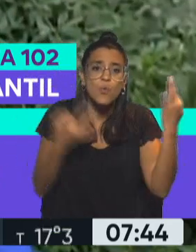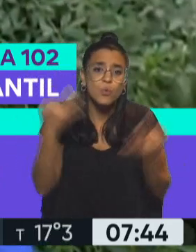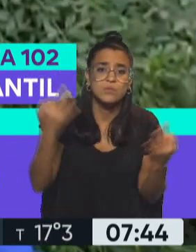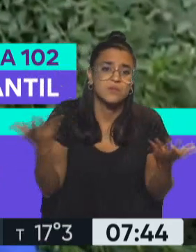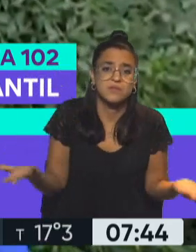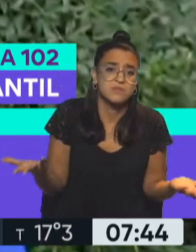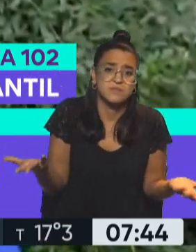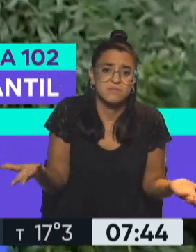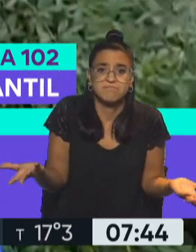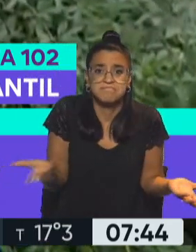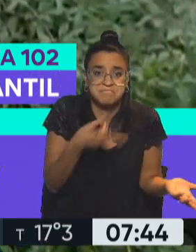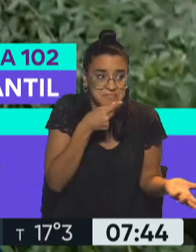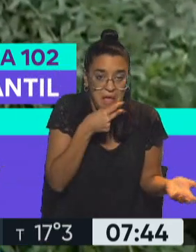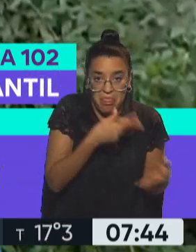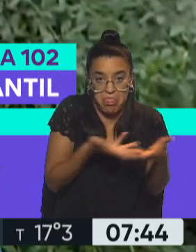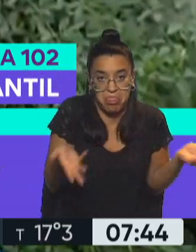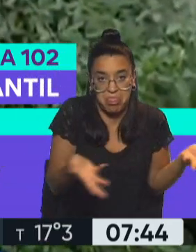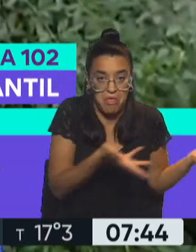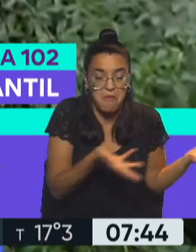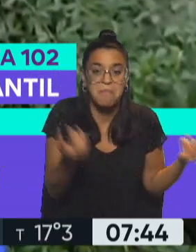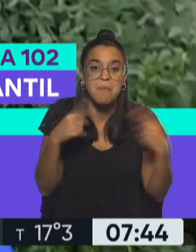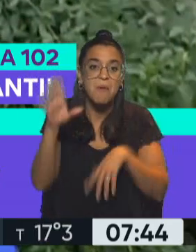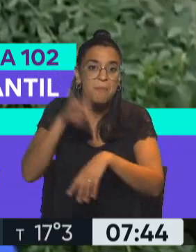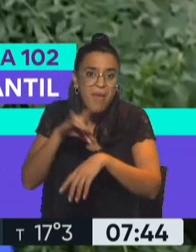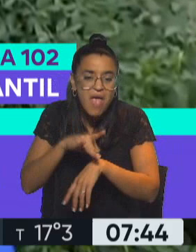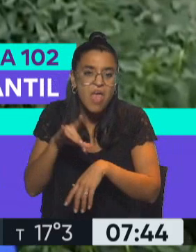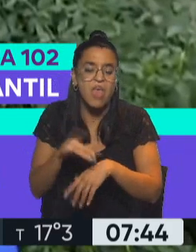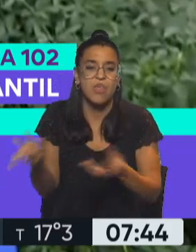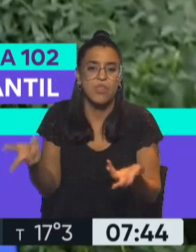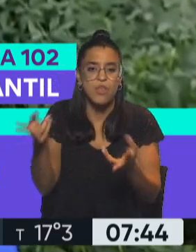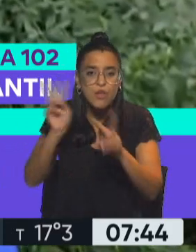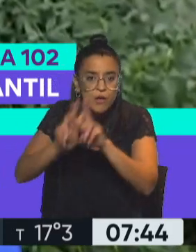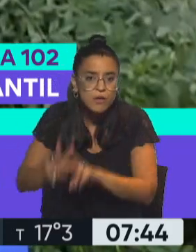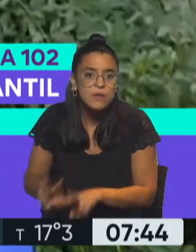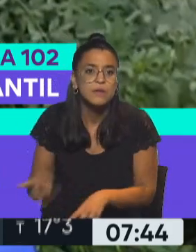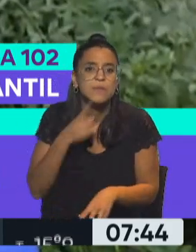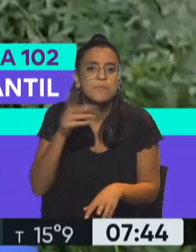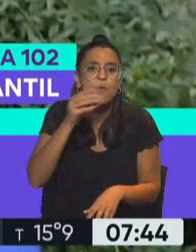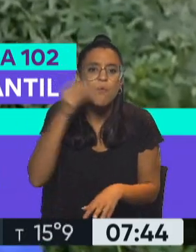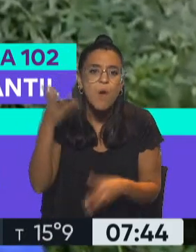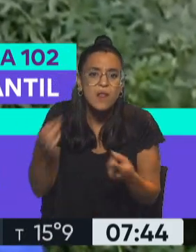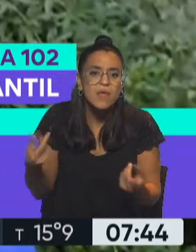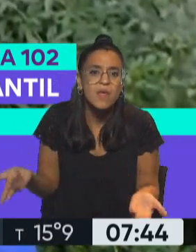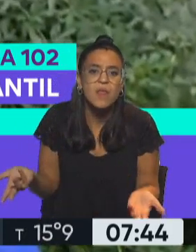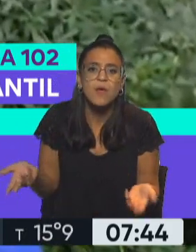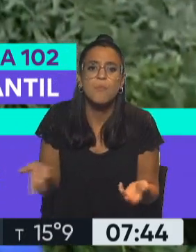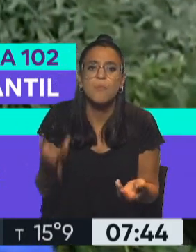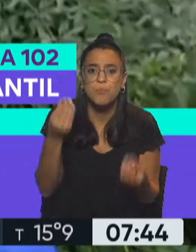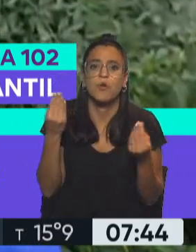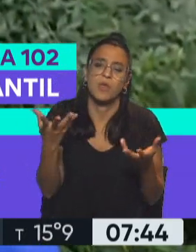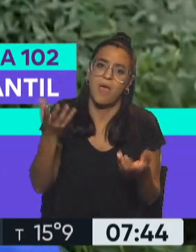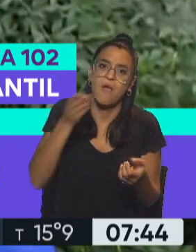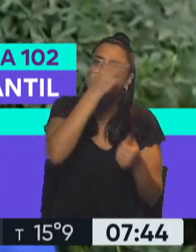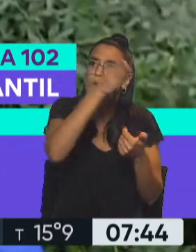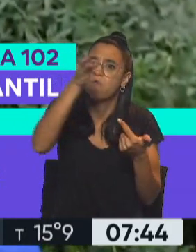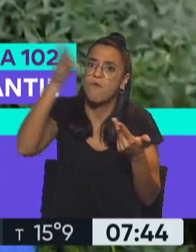qué esperar de la justicia en realidad, pero los médicos que le hayan atendido al niño, cualquiera sea que fuera, porque dice que anduvo